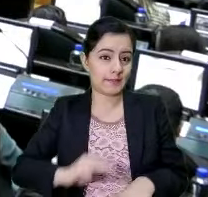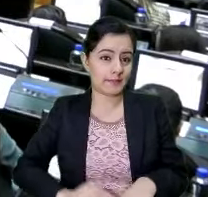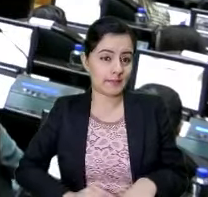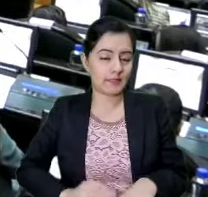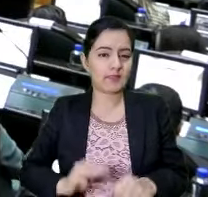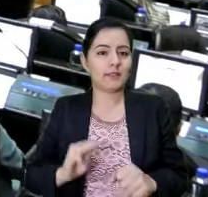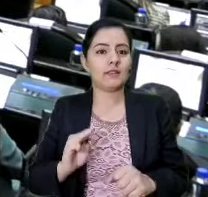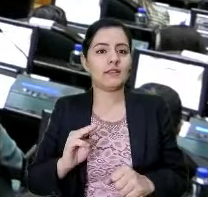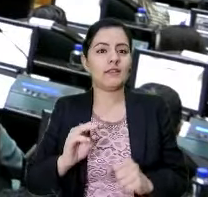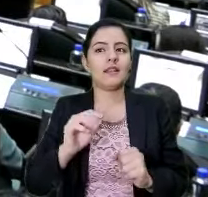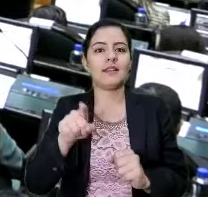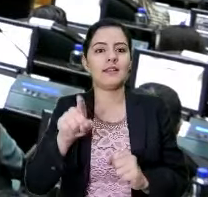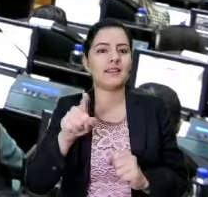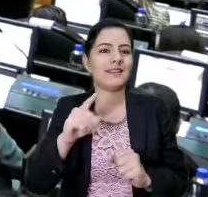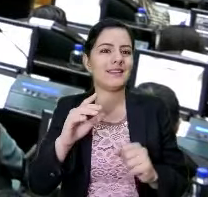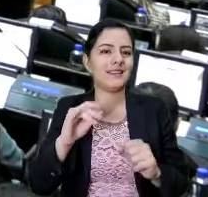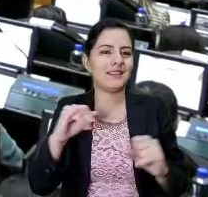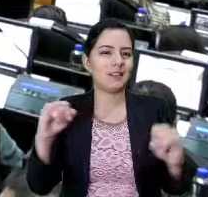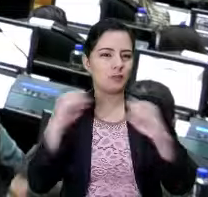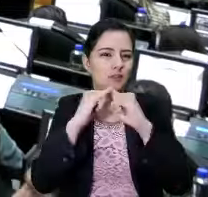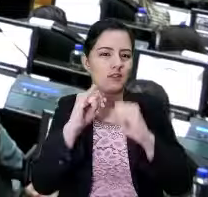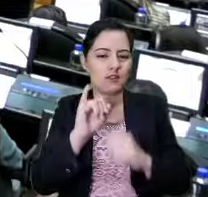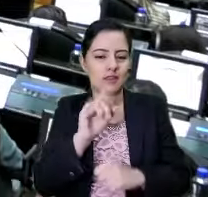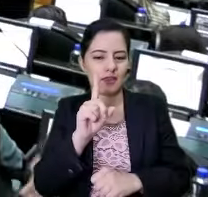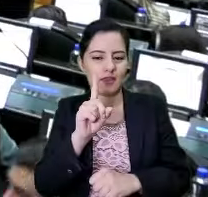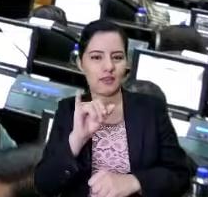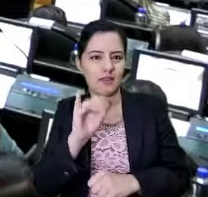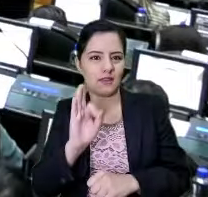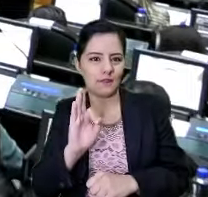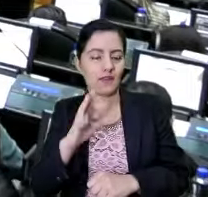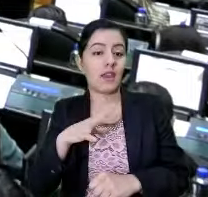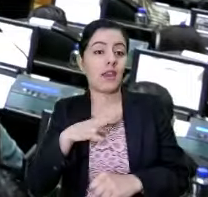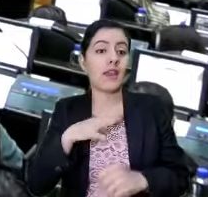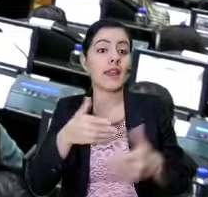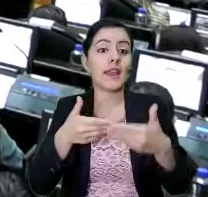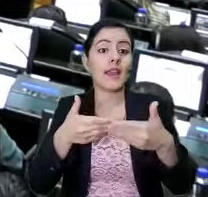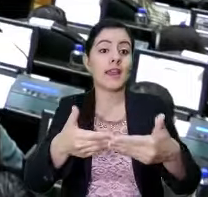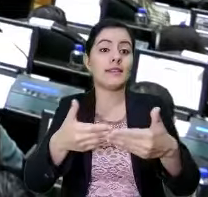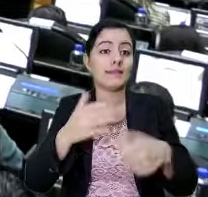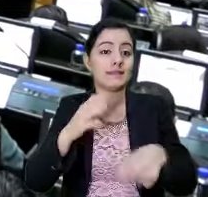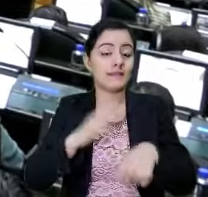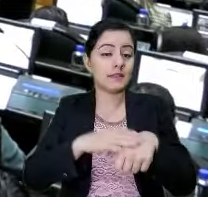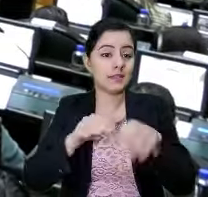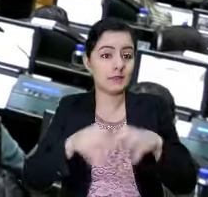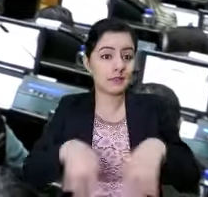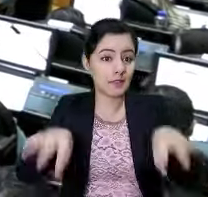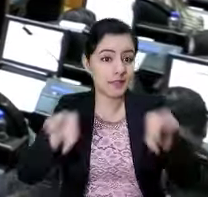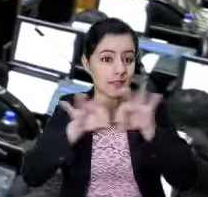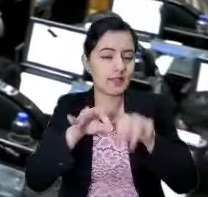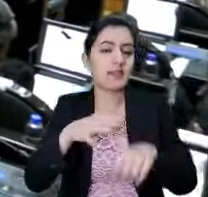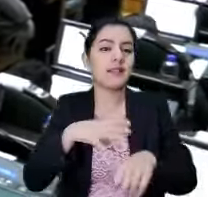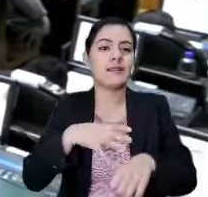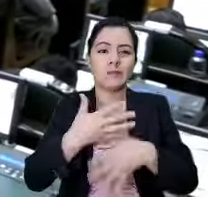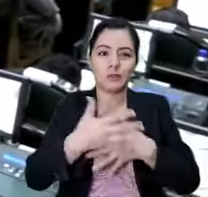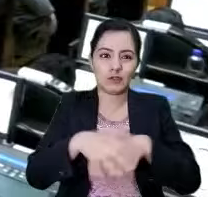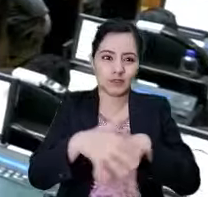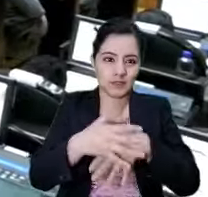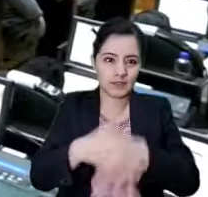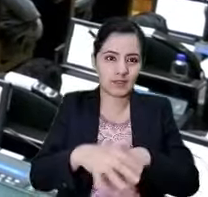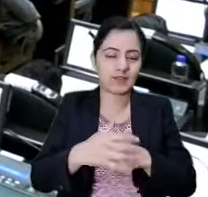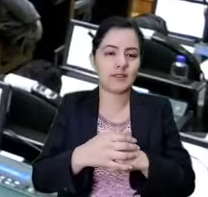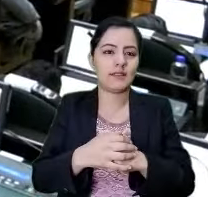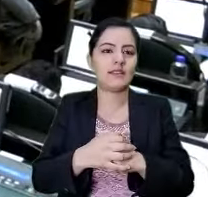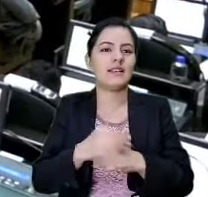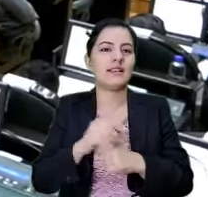DIF. Hay protestas en avenidas principales, el sistema de pozos,